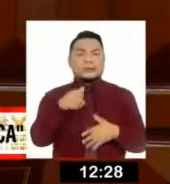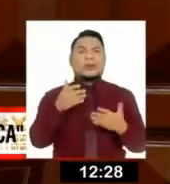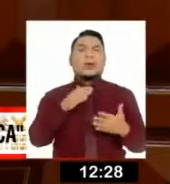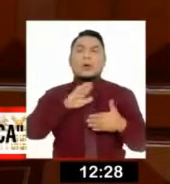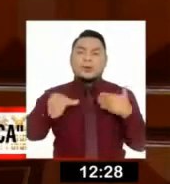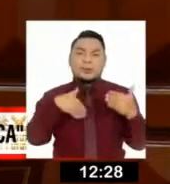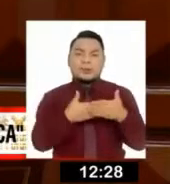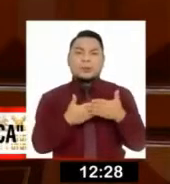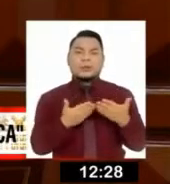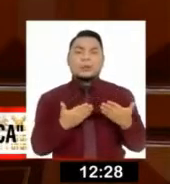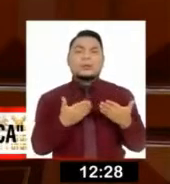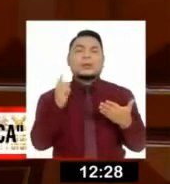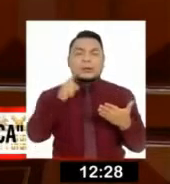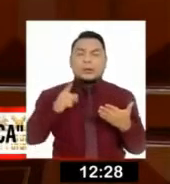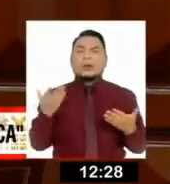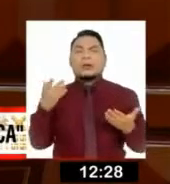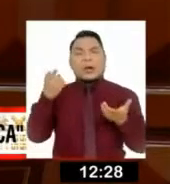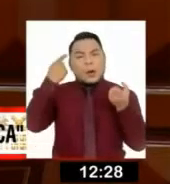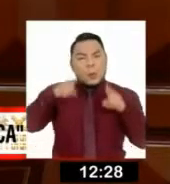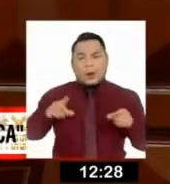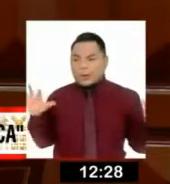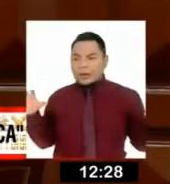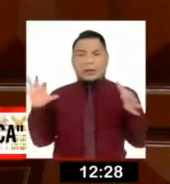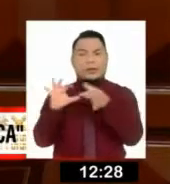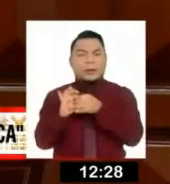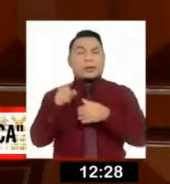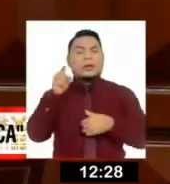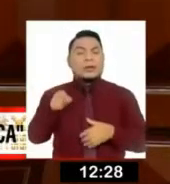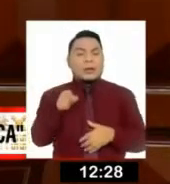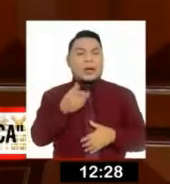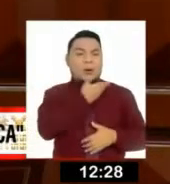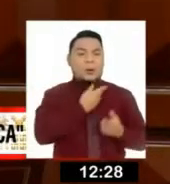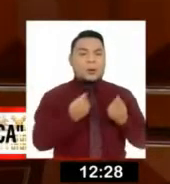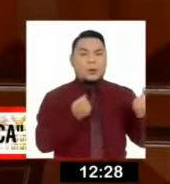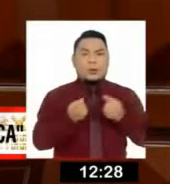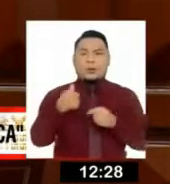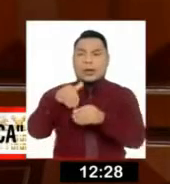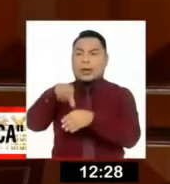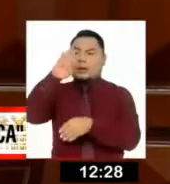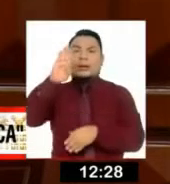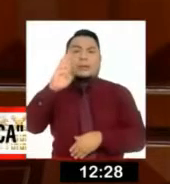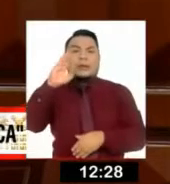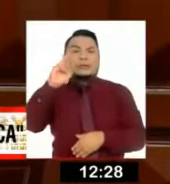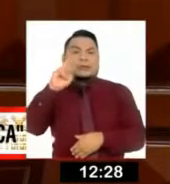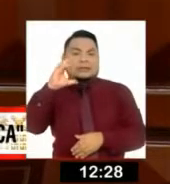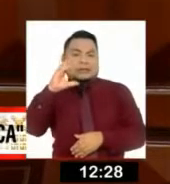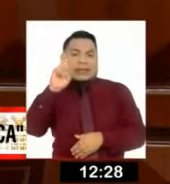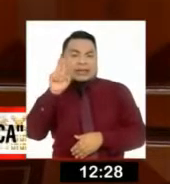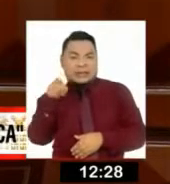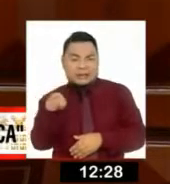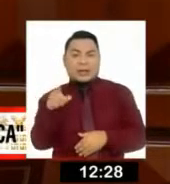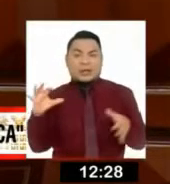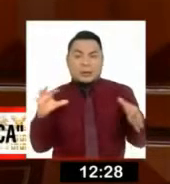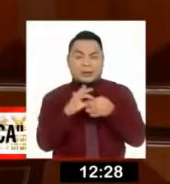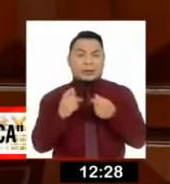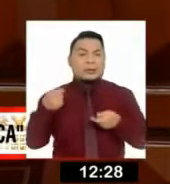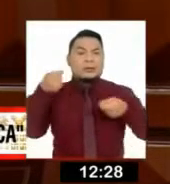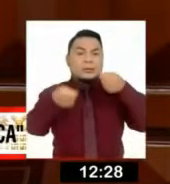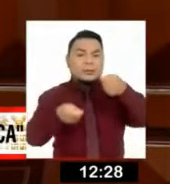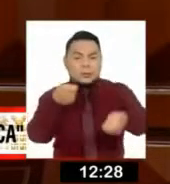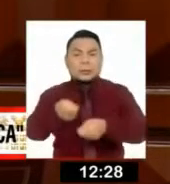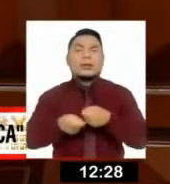manera concertada entre el gobierno y el BCR han permitido sostener a